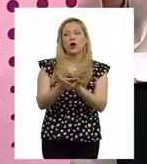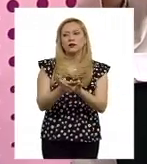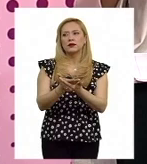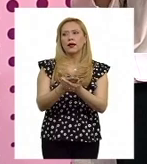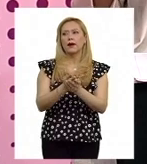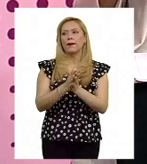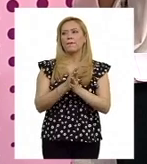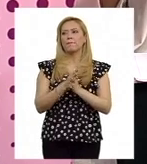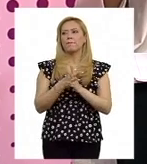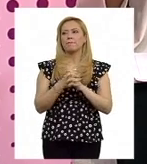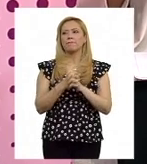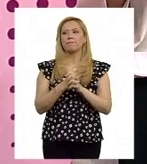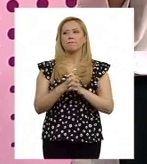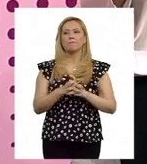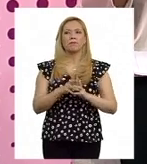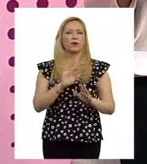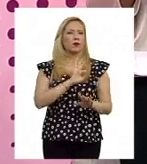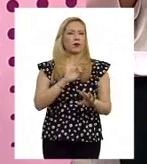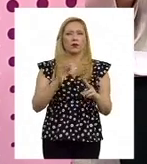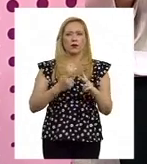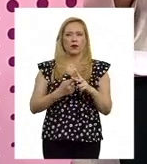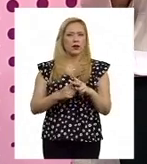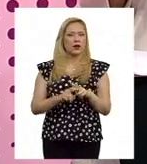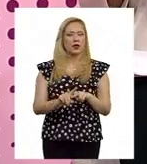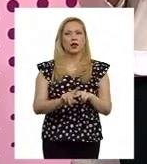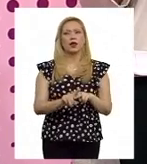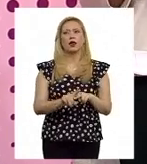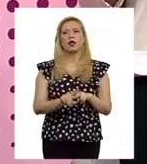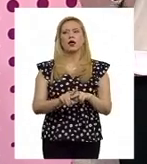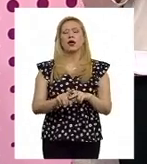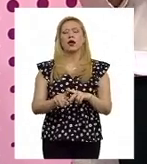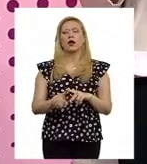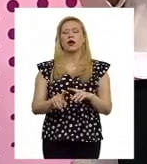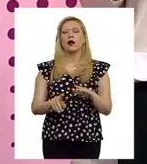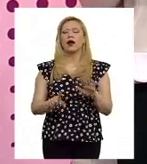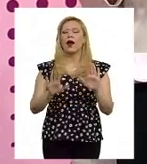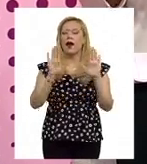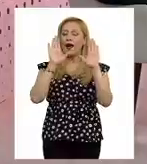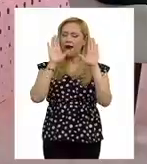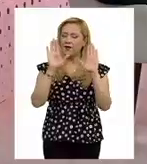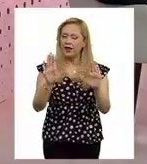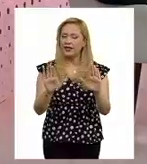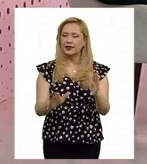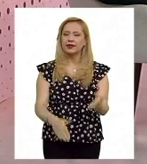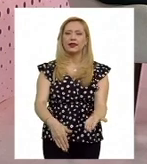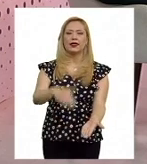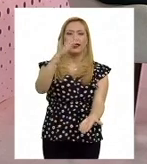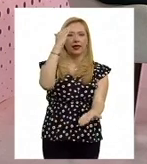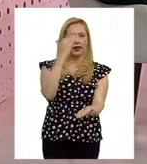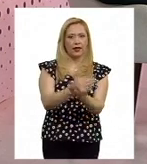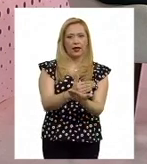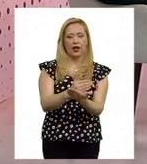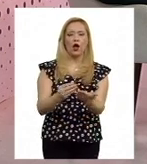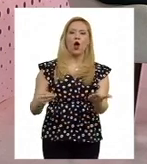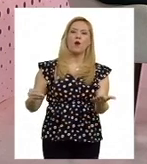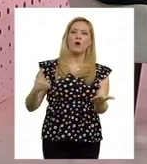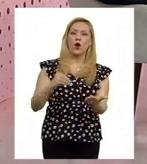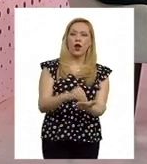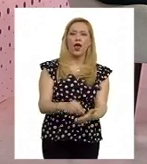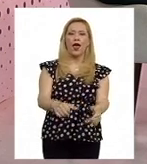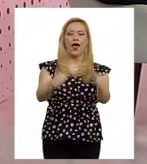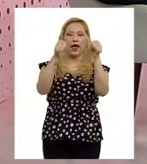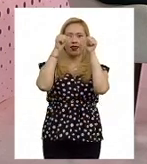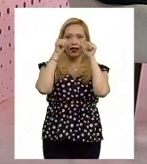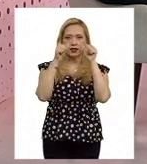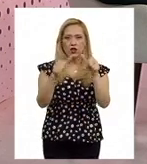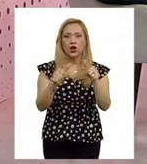ejemplo, o algo que empezar a hacer, bueno, sobre todo es poner otra vez en la agenda de estos organismos internacionales y en los